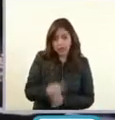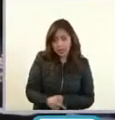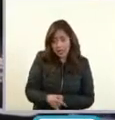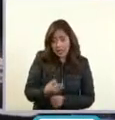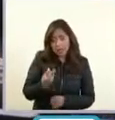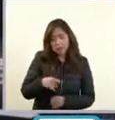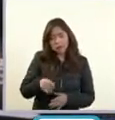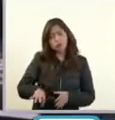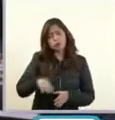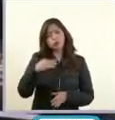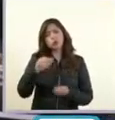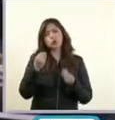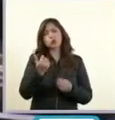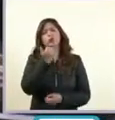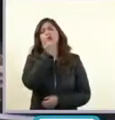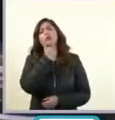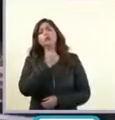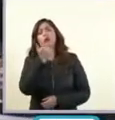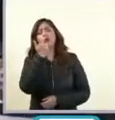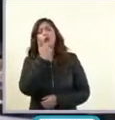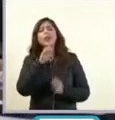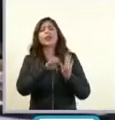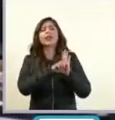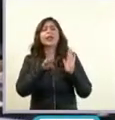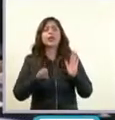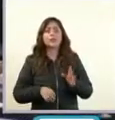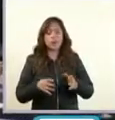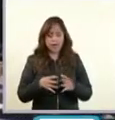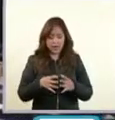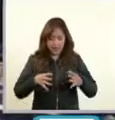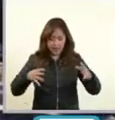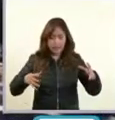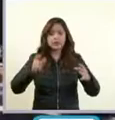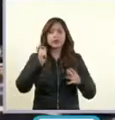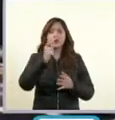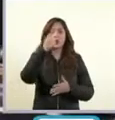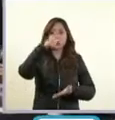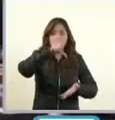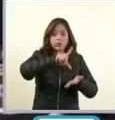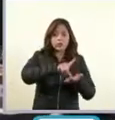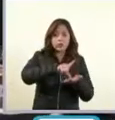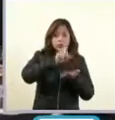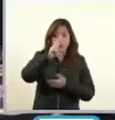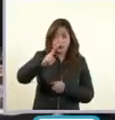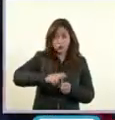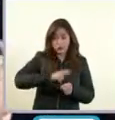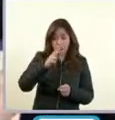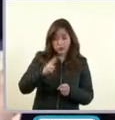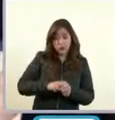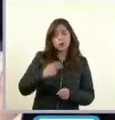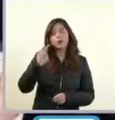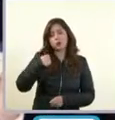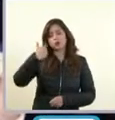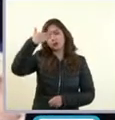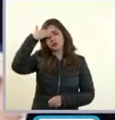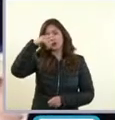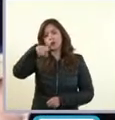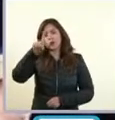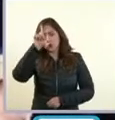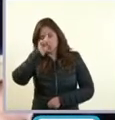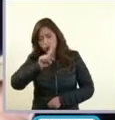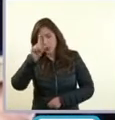No, tiene, bueno. que es demasiada, y considerando si pedimos el paquete grande, que es casi el litro de refresco. Por ejemplo, hay un buen consejo que me imagino que nos puedes